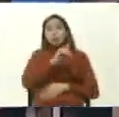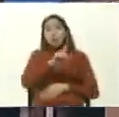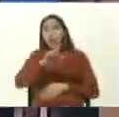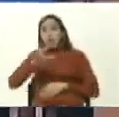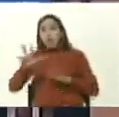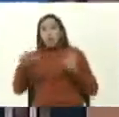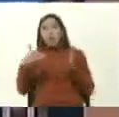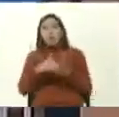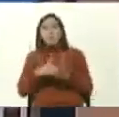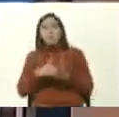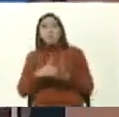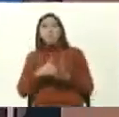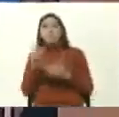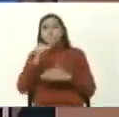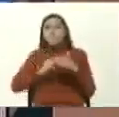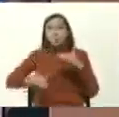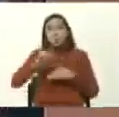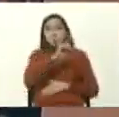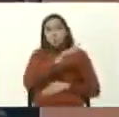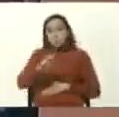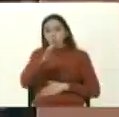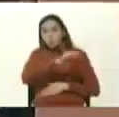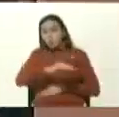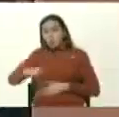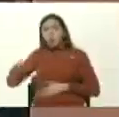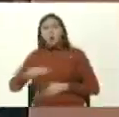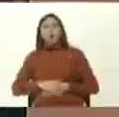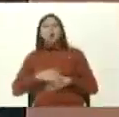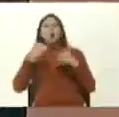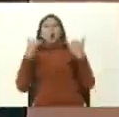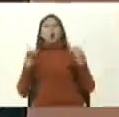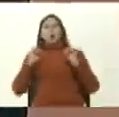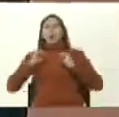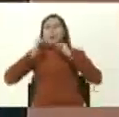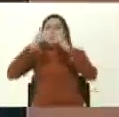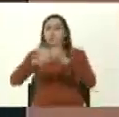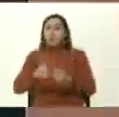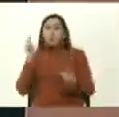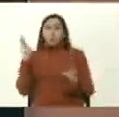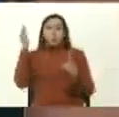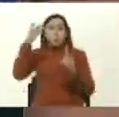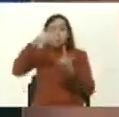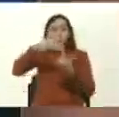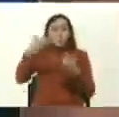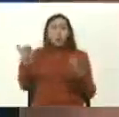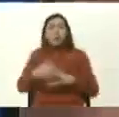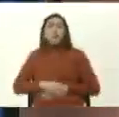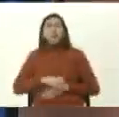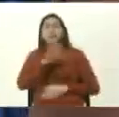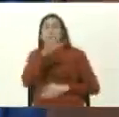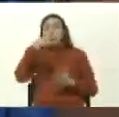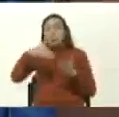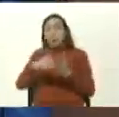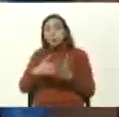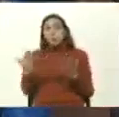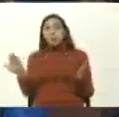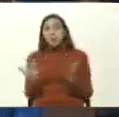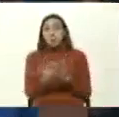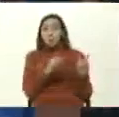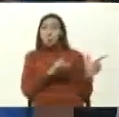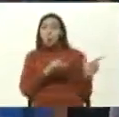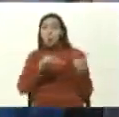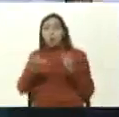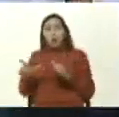niños mayores de 12 años que se están vacunando a partir del día de hoy. La meta es llegar a las 5.000 escuelas a nivel nacional,